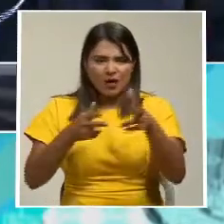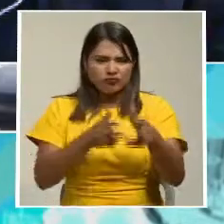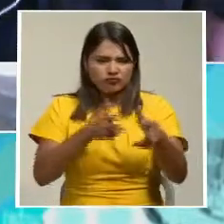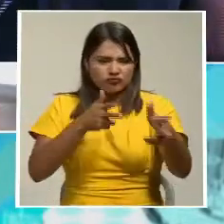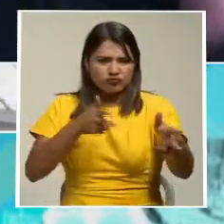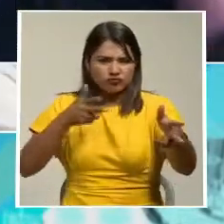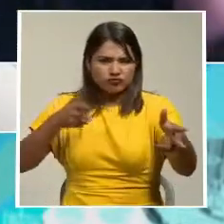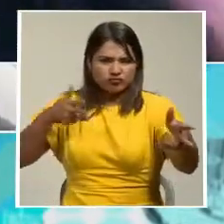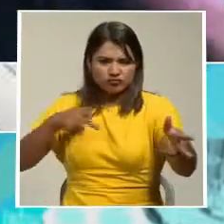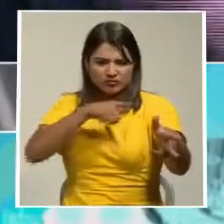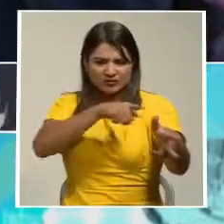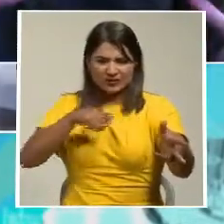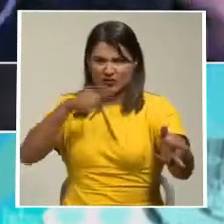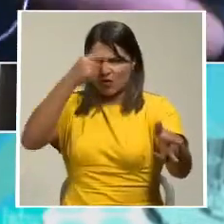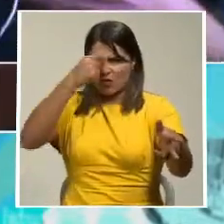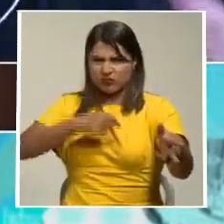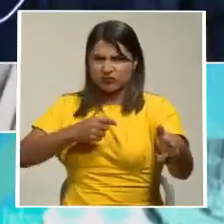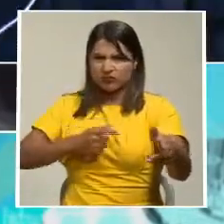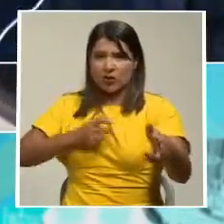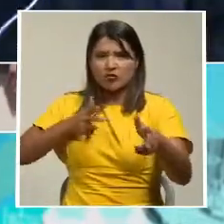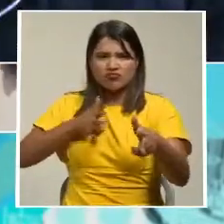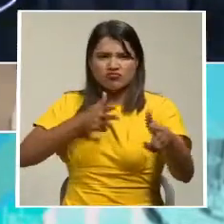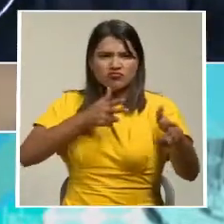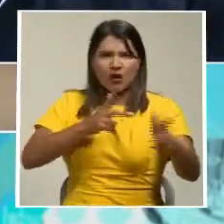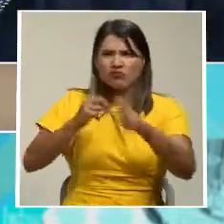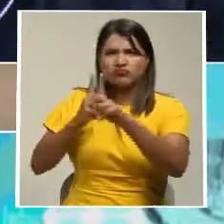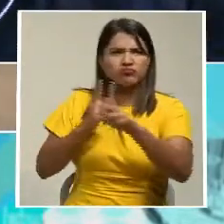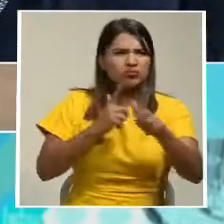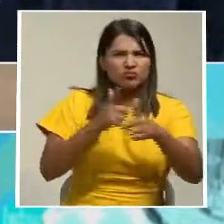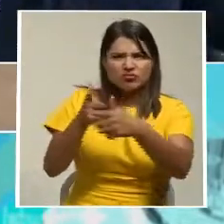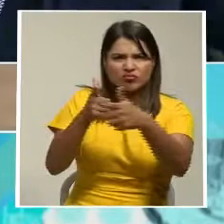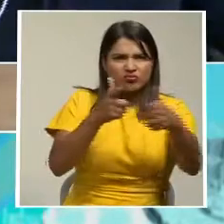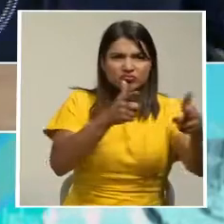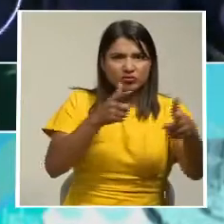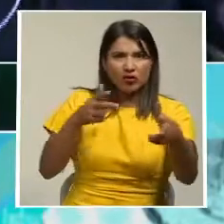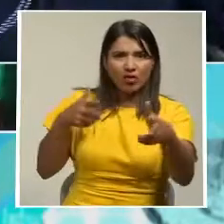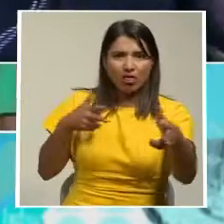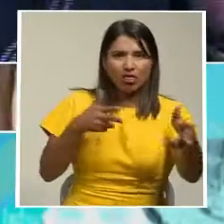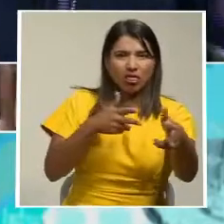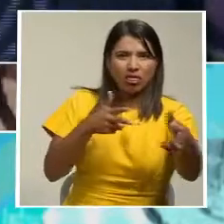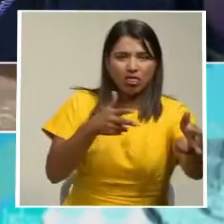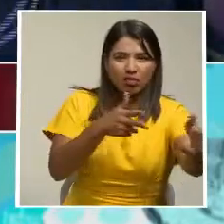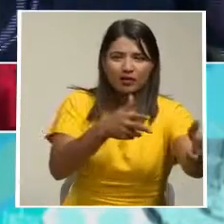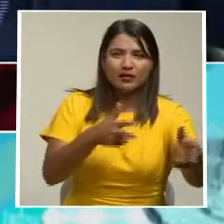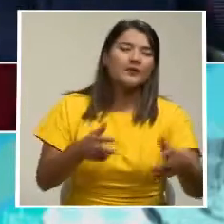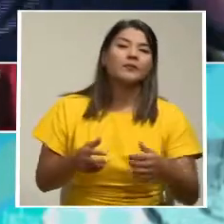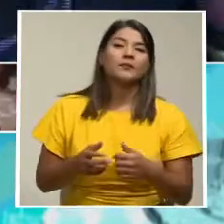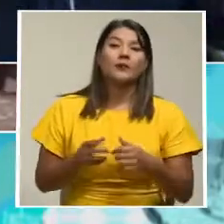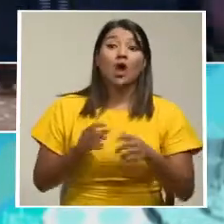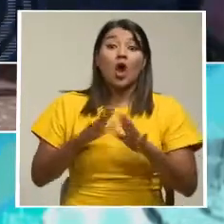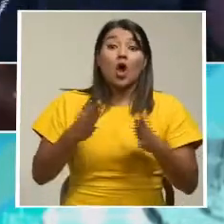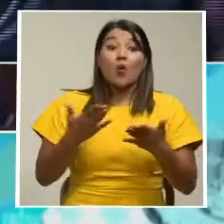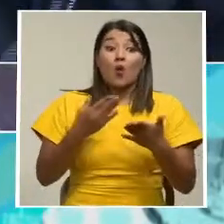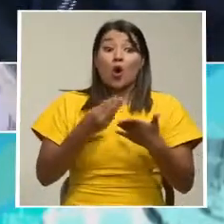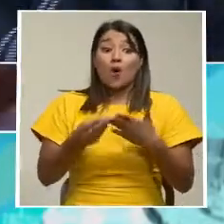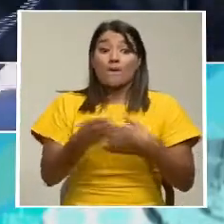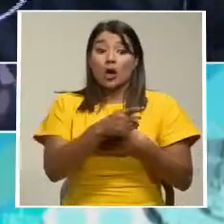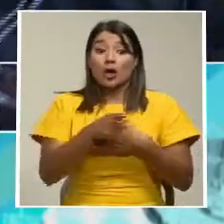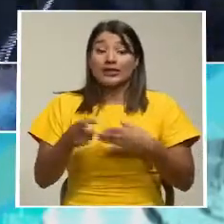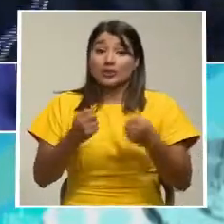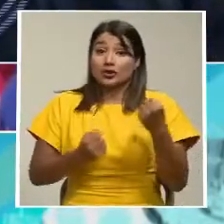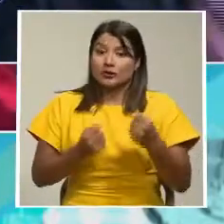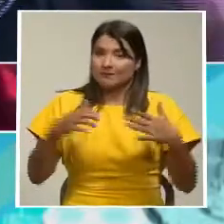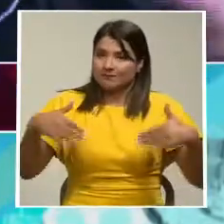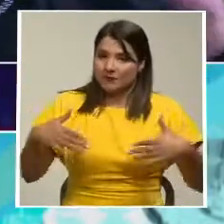todavía el Estado no ha explicado cómo esta gente lo pudo conseguir, a menos que el ejército haya estado involucrado, lo que todavía no se ha podido